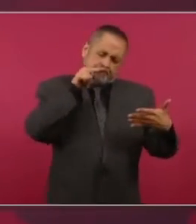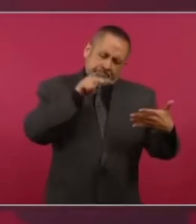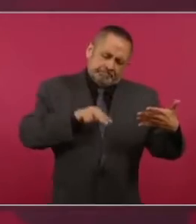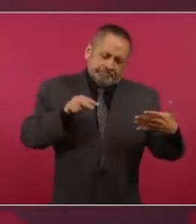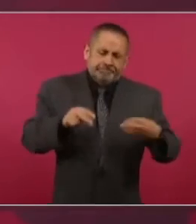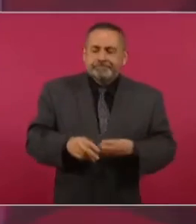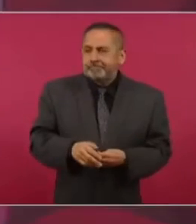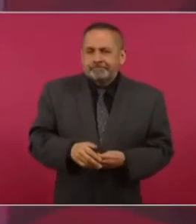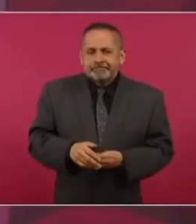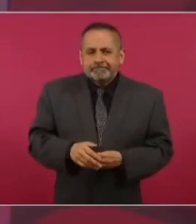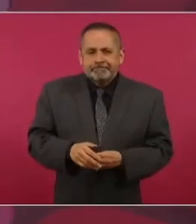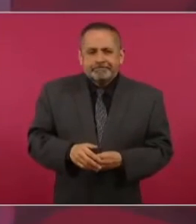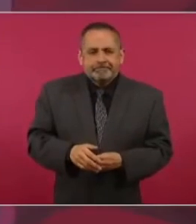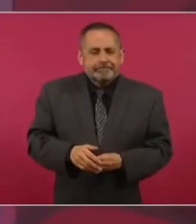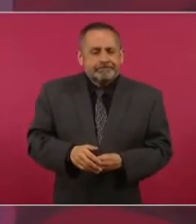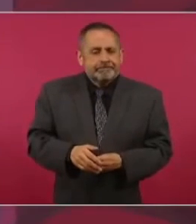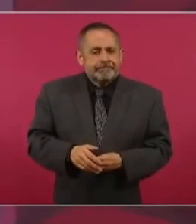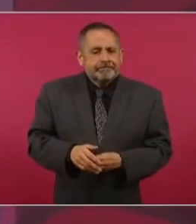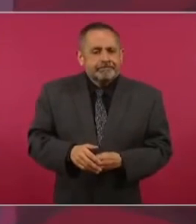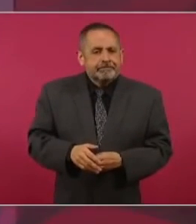nada más